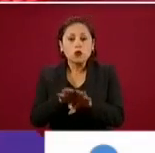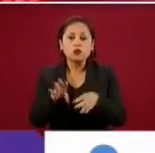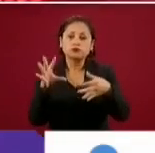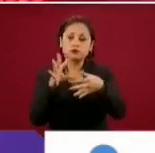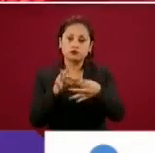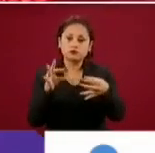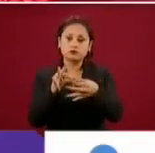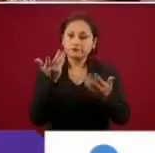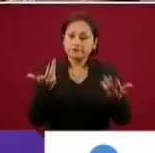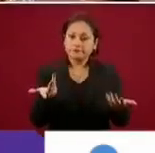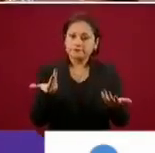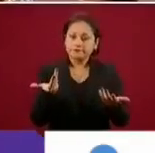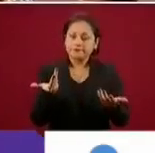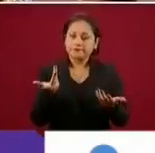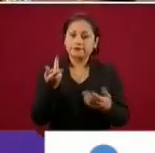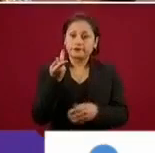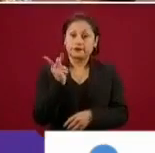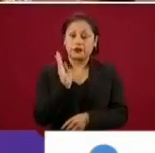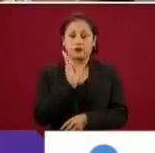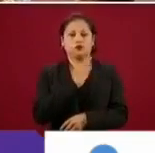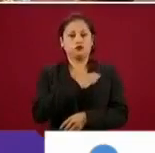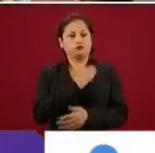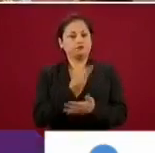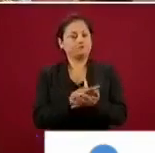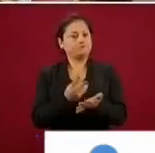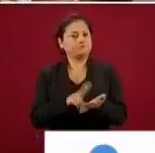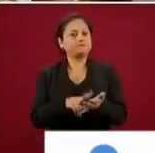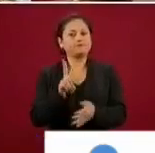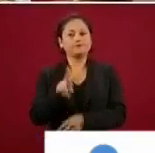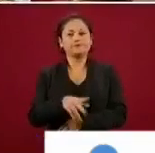decidan su adhesión al instituto